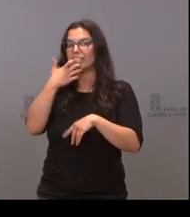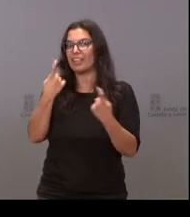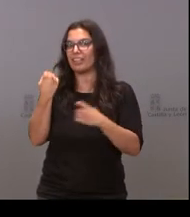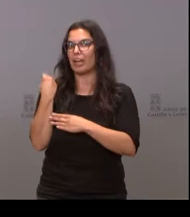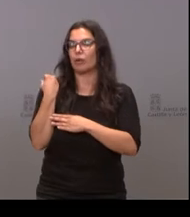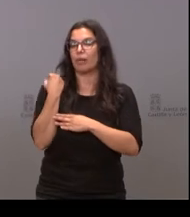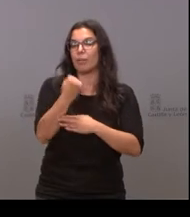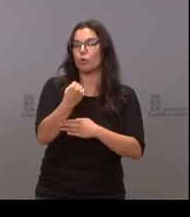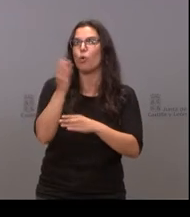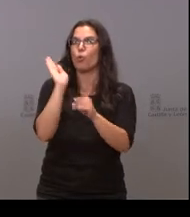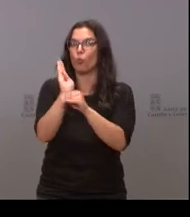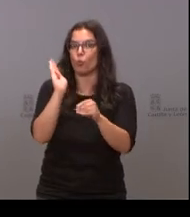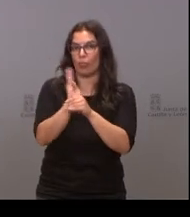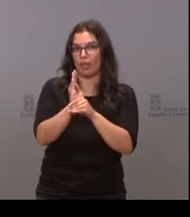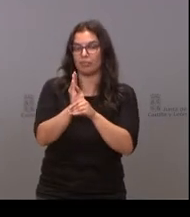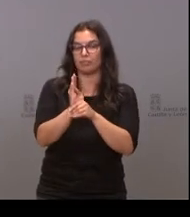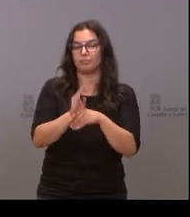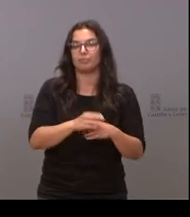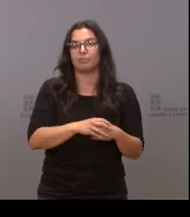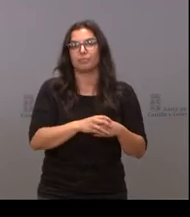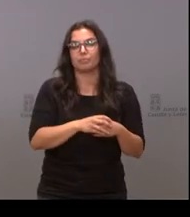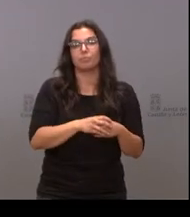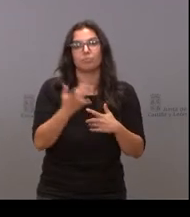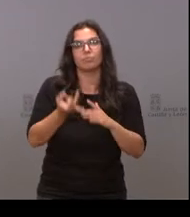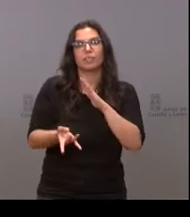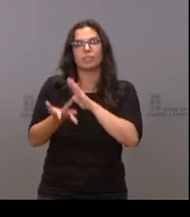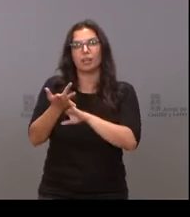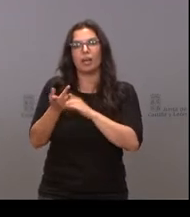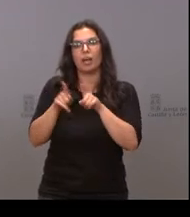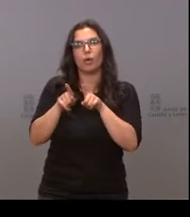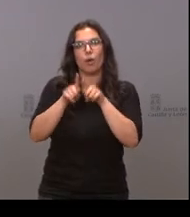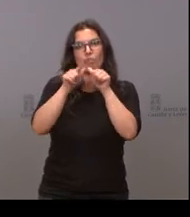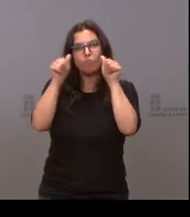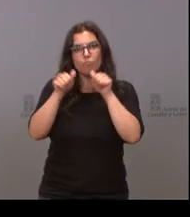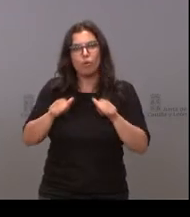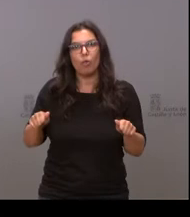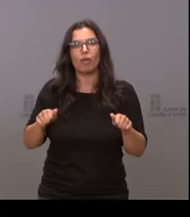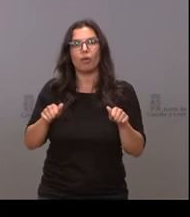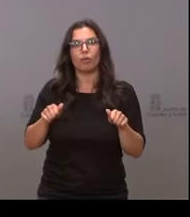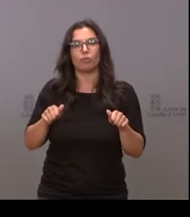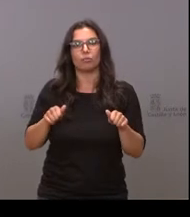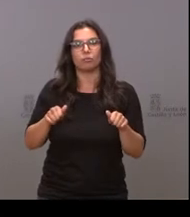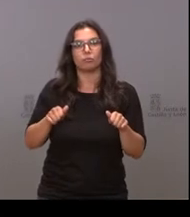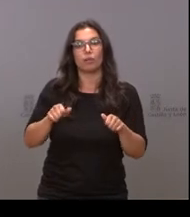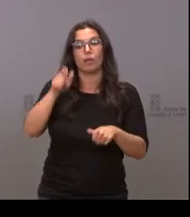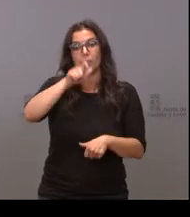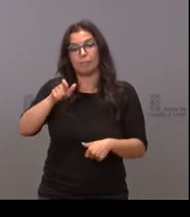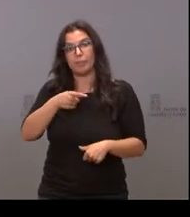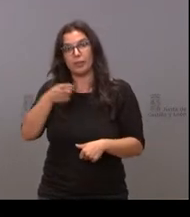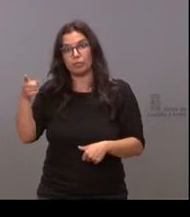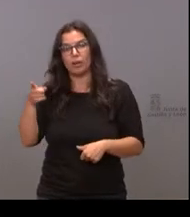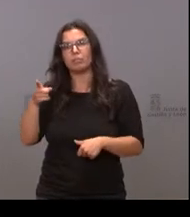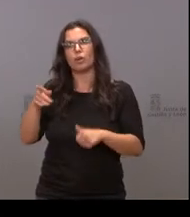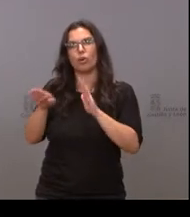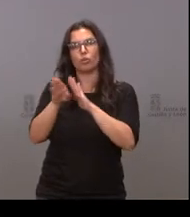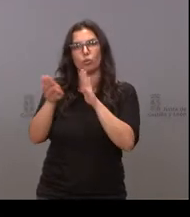se requieran profesionales para la atención de todas estas personas se generaría este modelo en el que permitir y más por una parte que las personas se mantengan en su